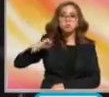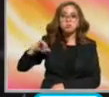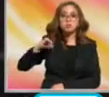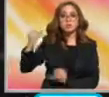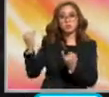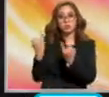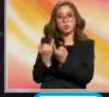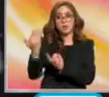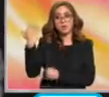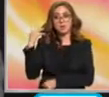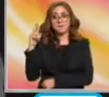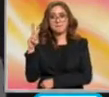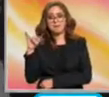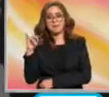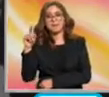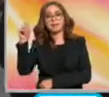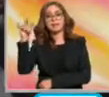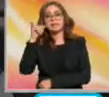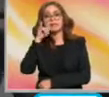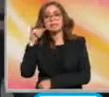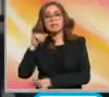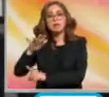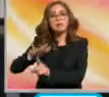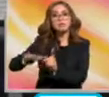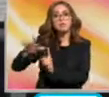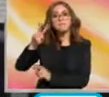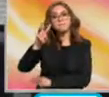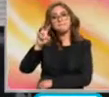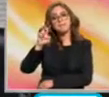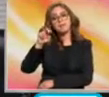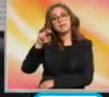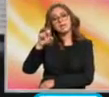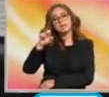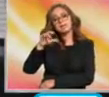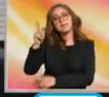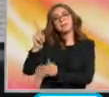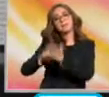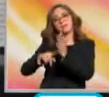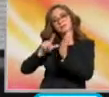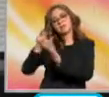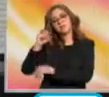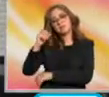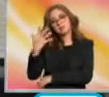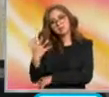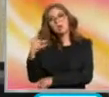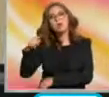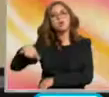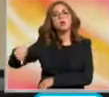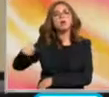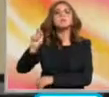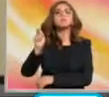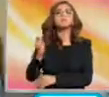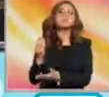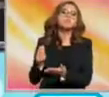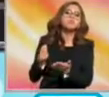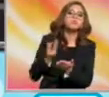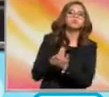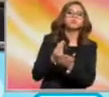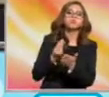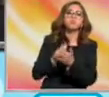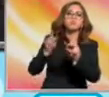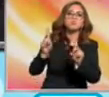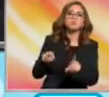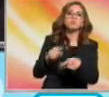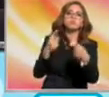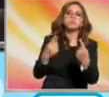Vivaldi se escribieron en Italia, en Venecia particularmente en 1725, esto, pues bueno, se compone más bien hacia